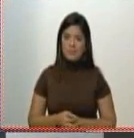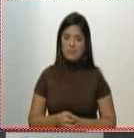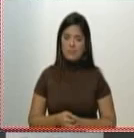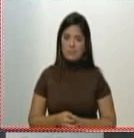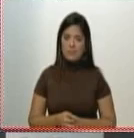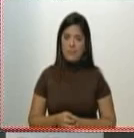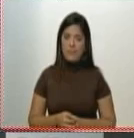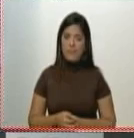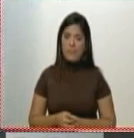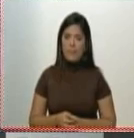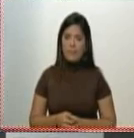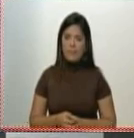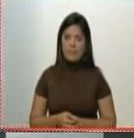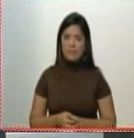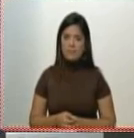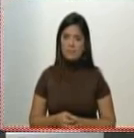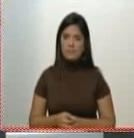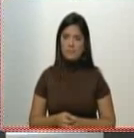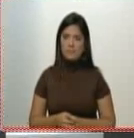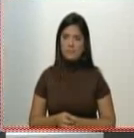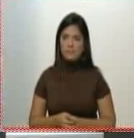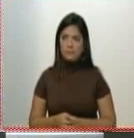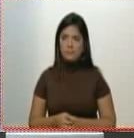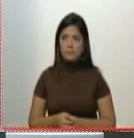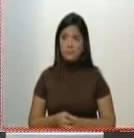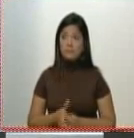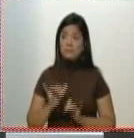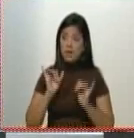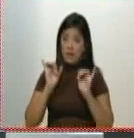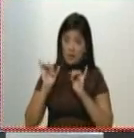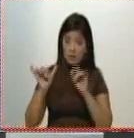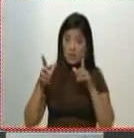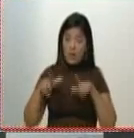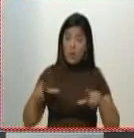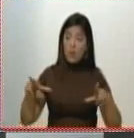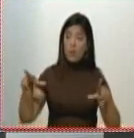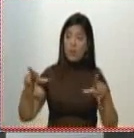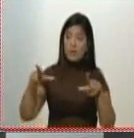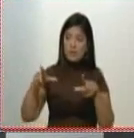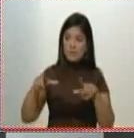El gimnasio de la Selección Nacional de